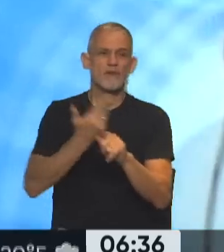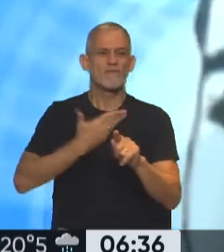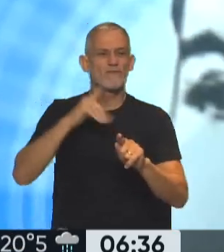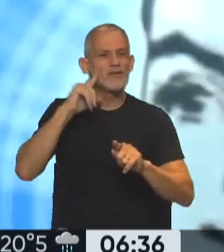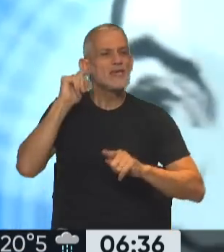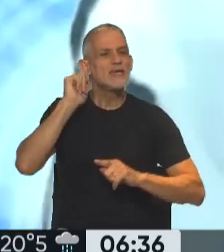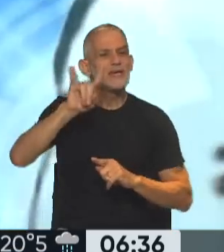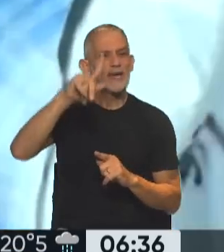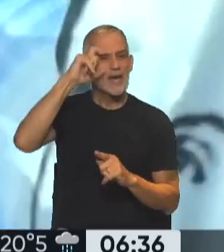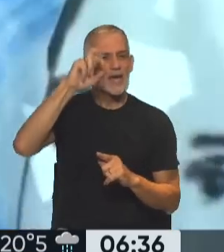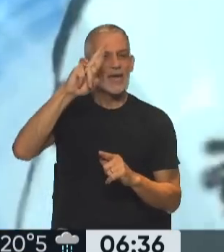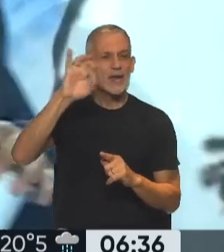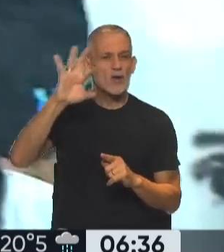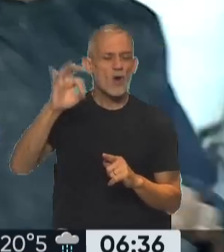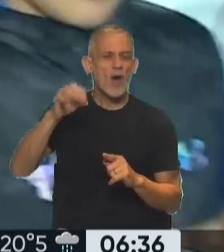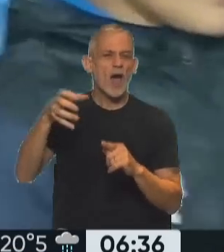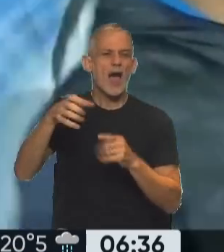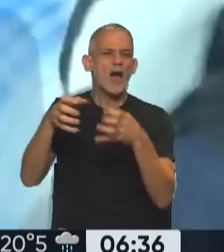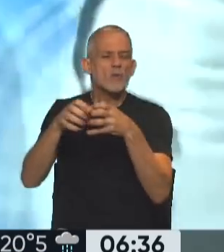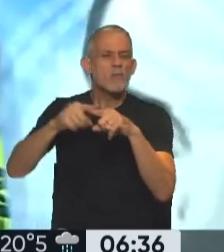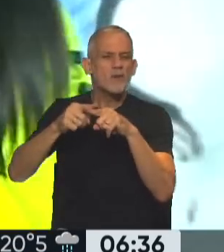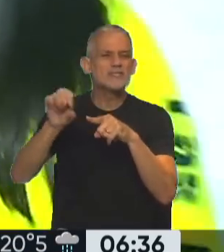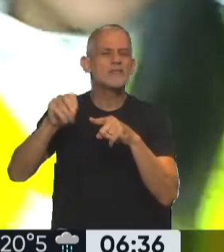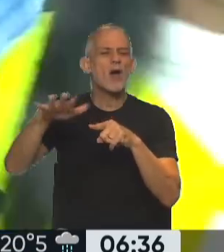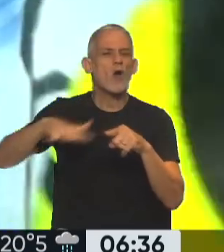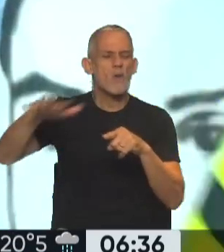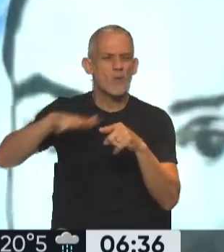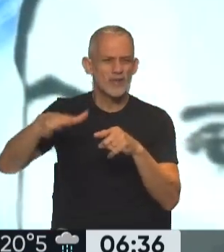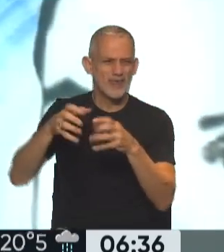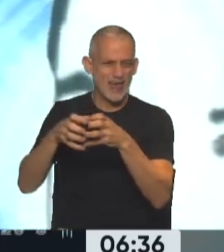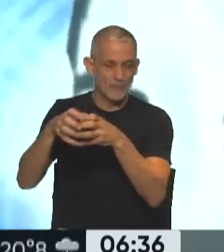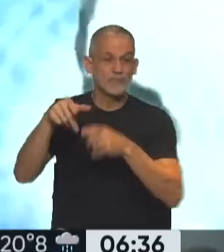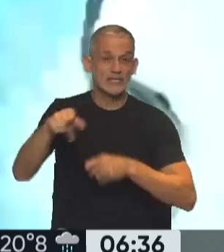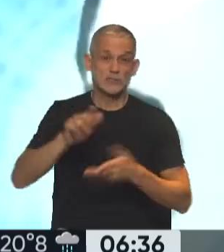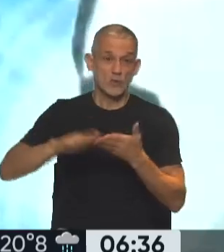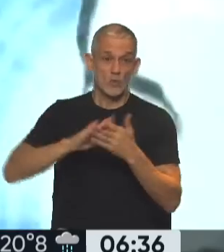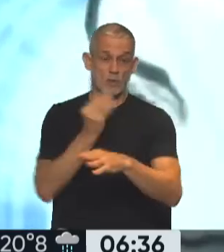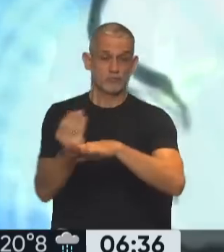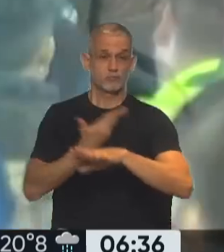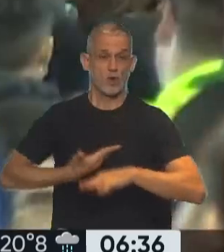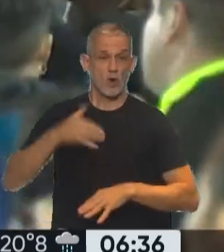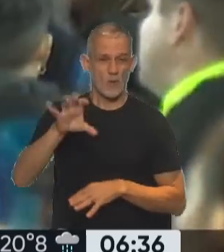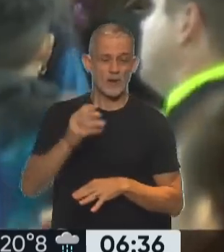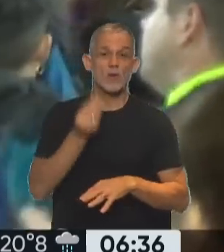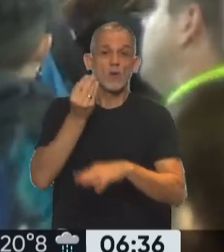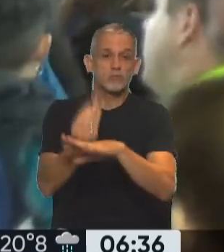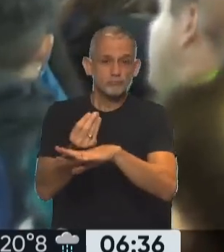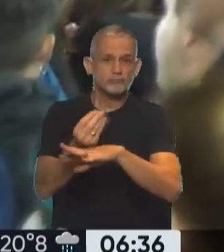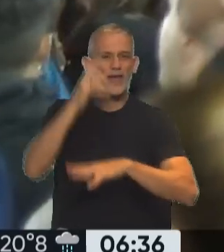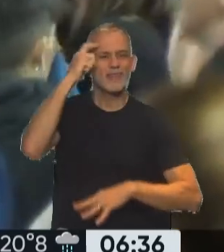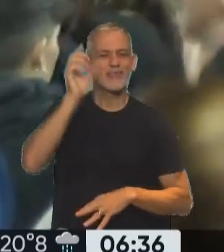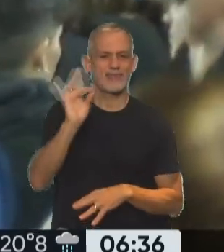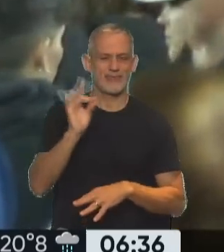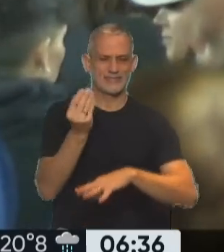Figueroa del Movimiento Comunidad es el nuevo gobernador y va a asumir el próximo 10